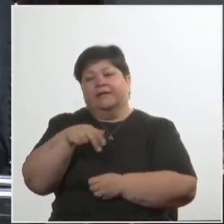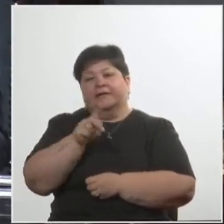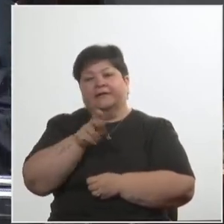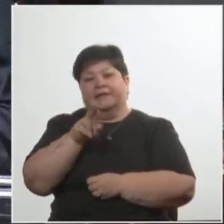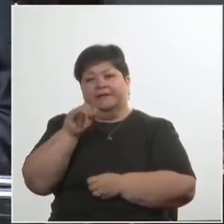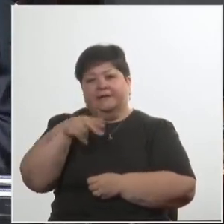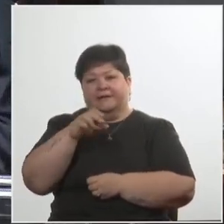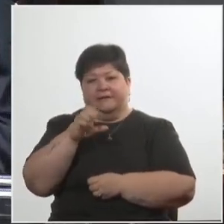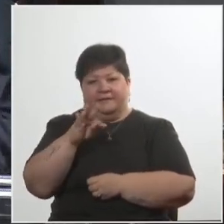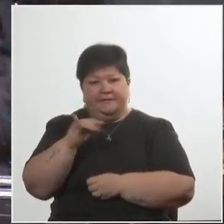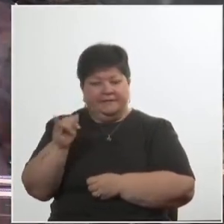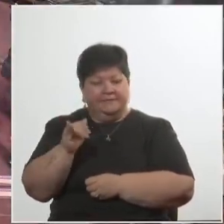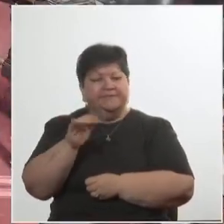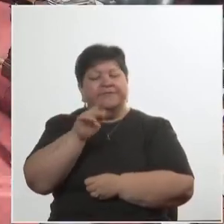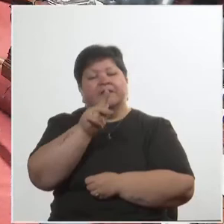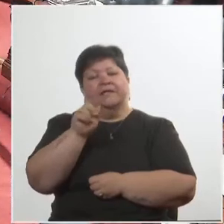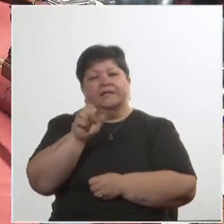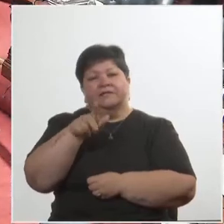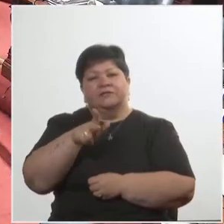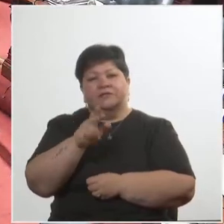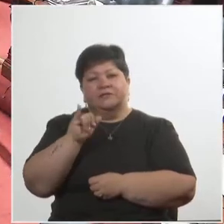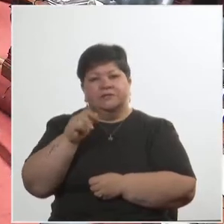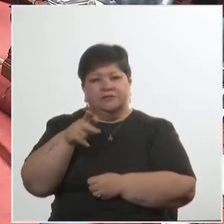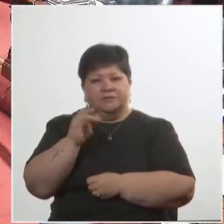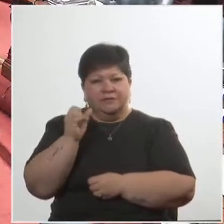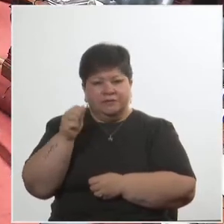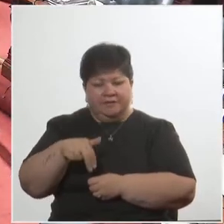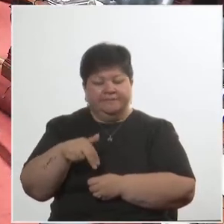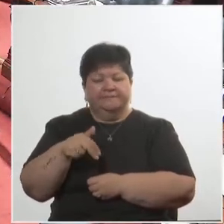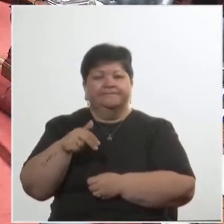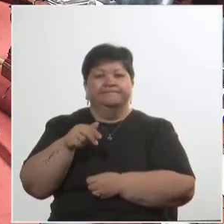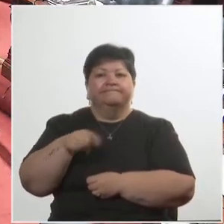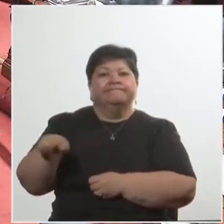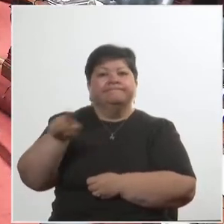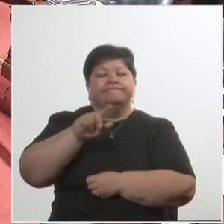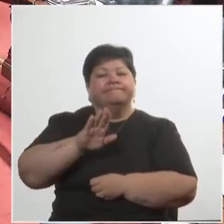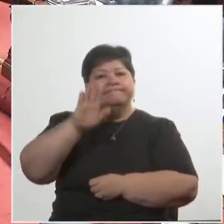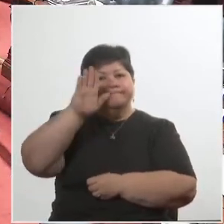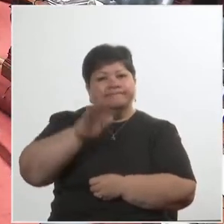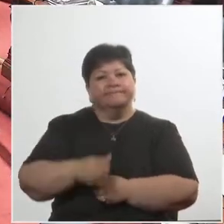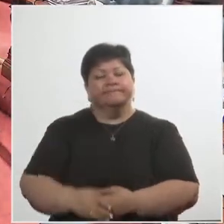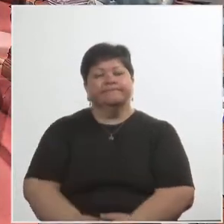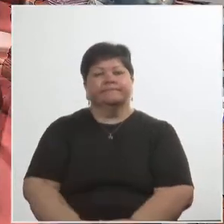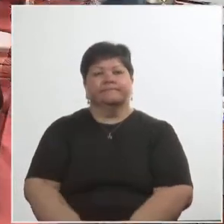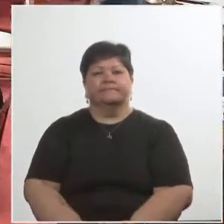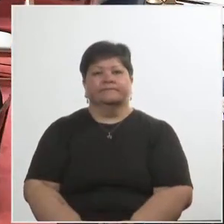bien procedemos a botar la gravedad y urgencia por la afirmativa sírvancen expresar